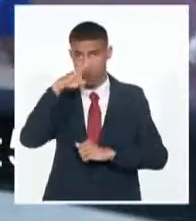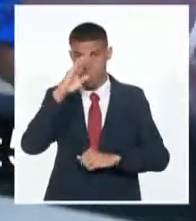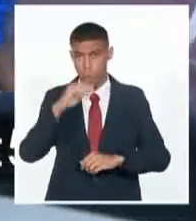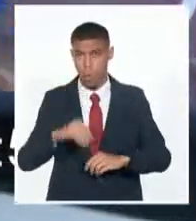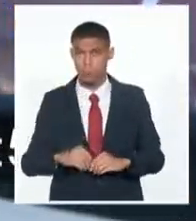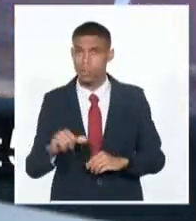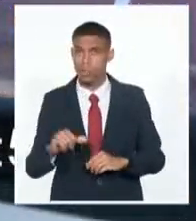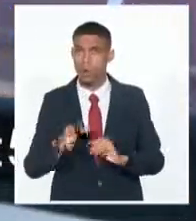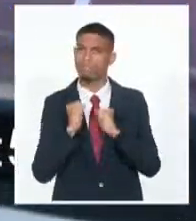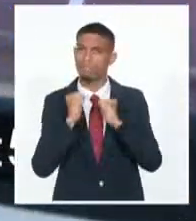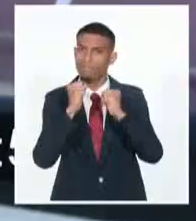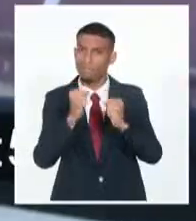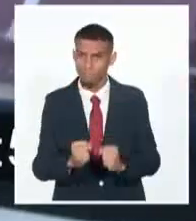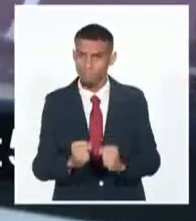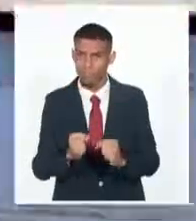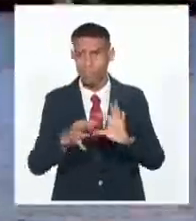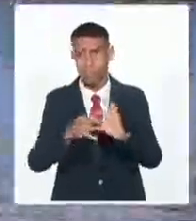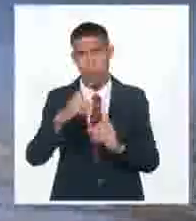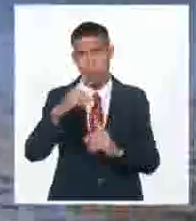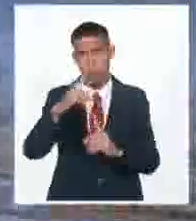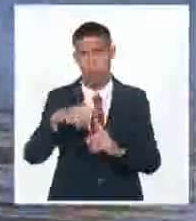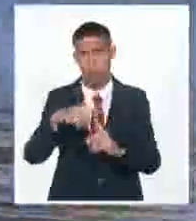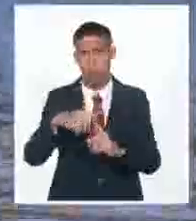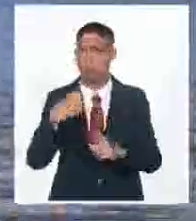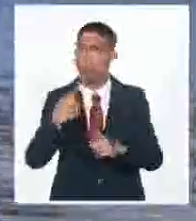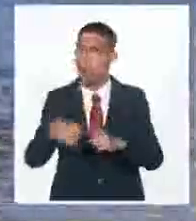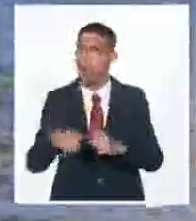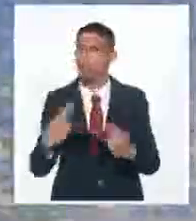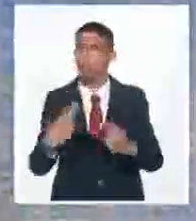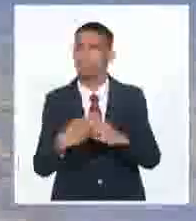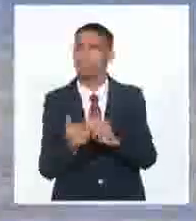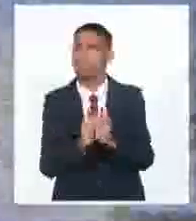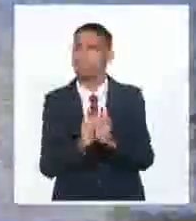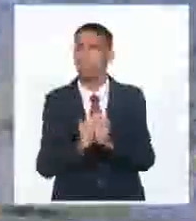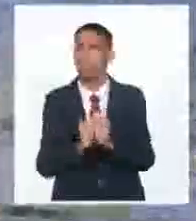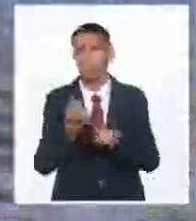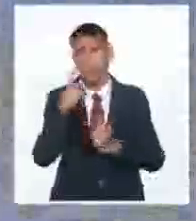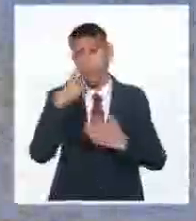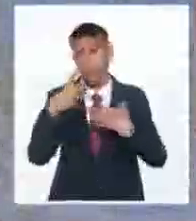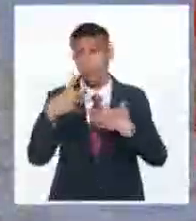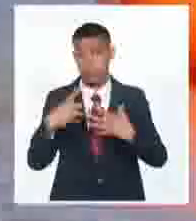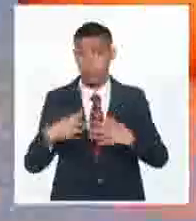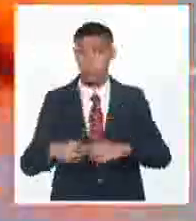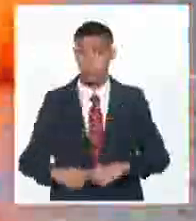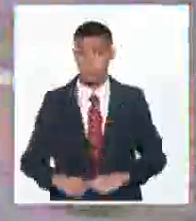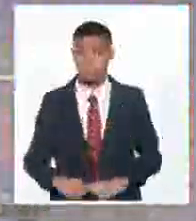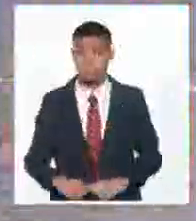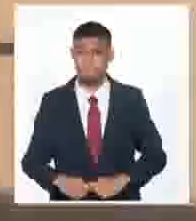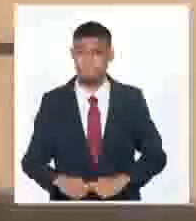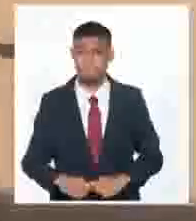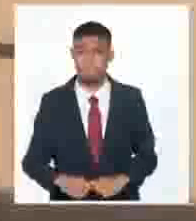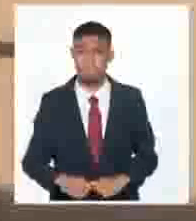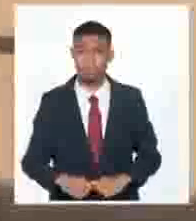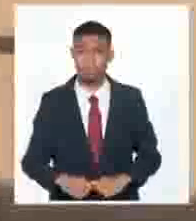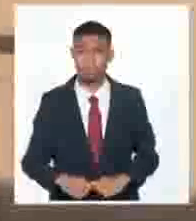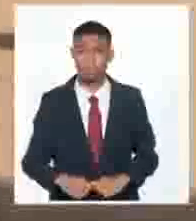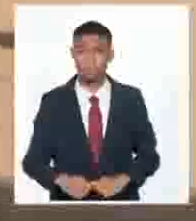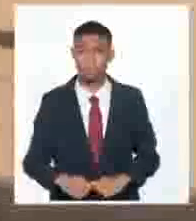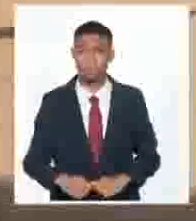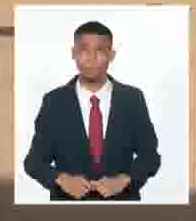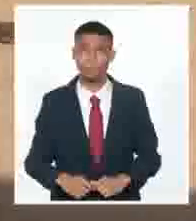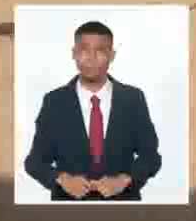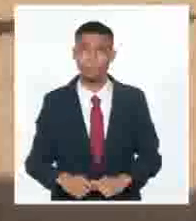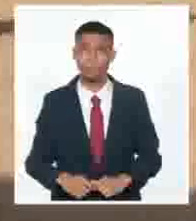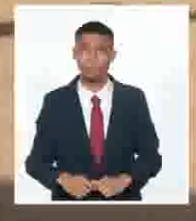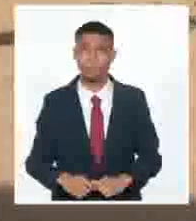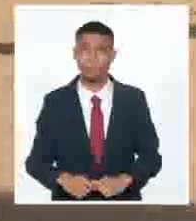ciclismo en Guantánamo. O sea, eventos que llaman la atención y muy, muy, muy importante, y de satisfacción para toda